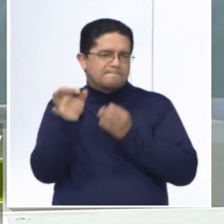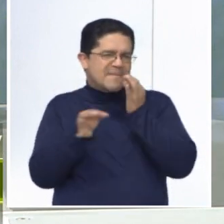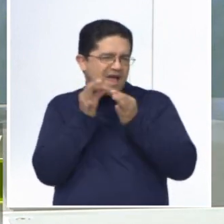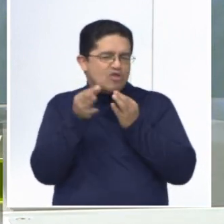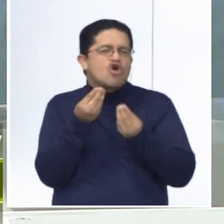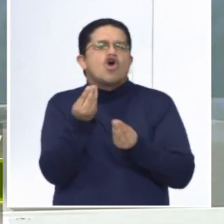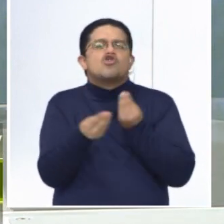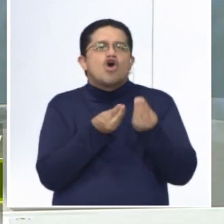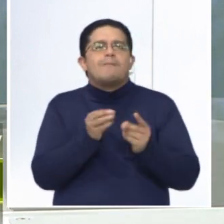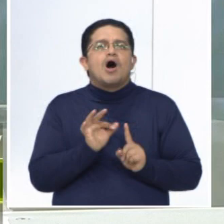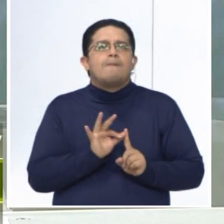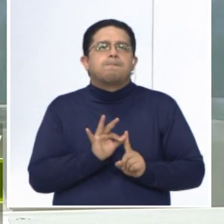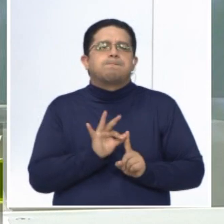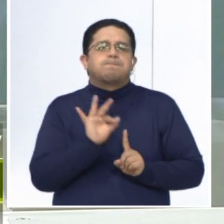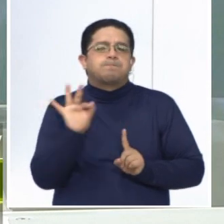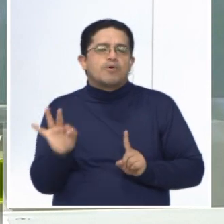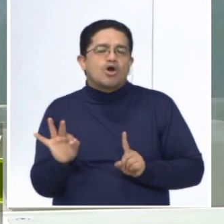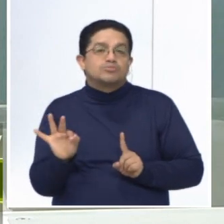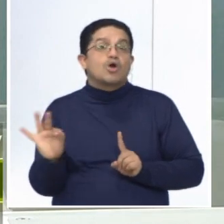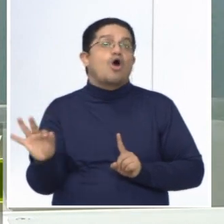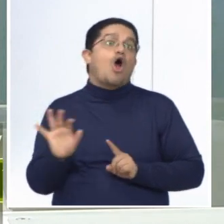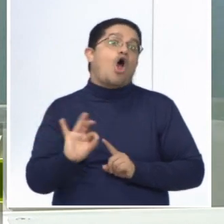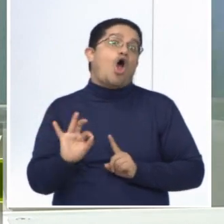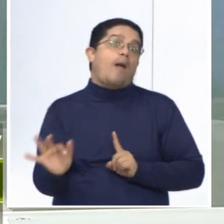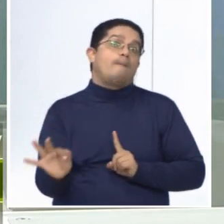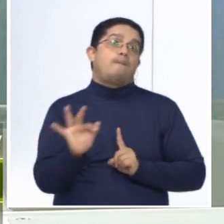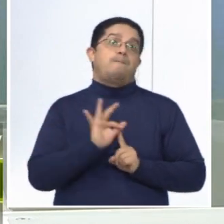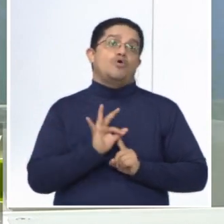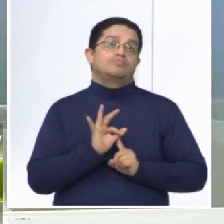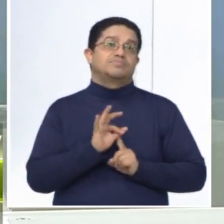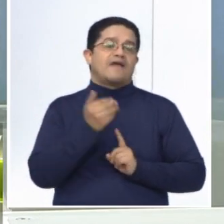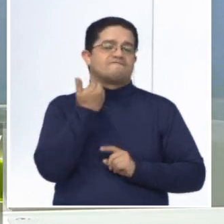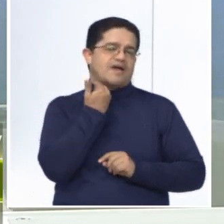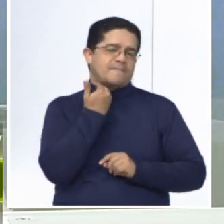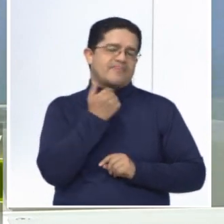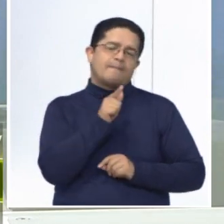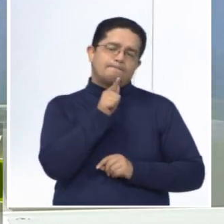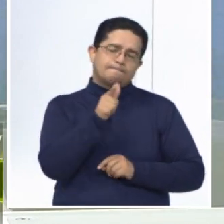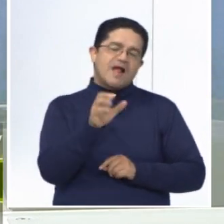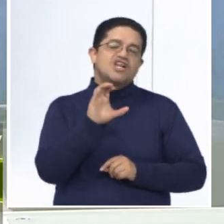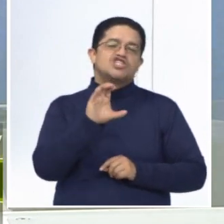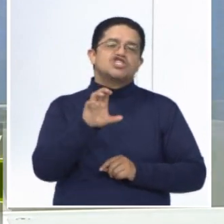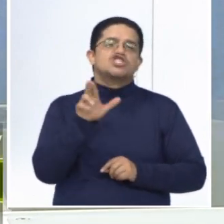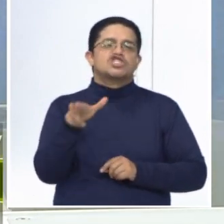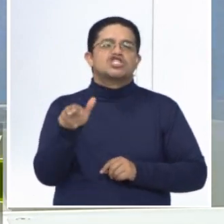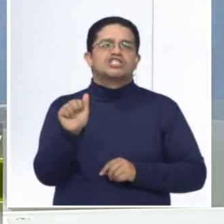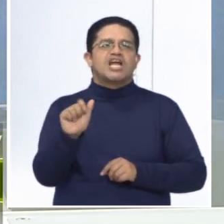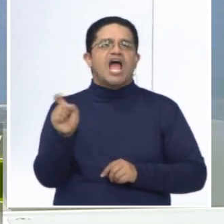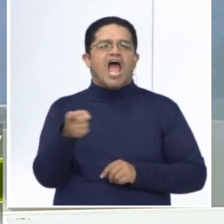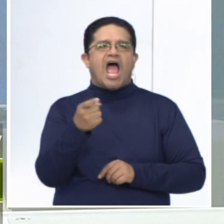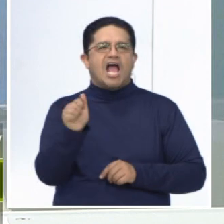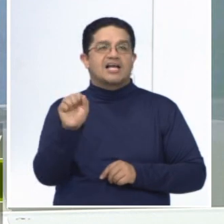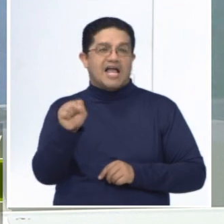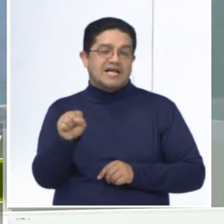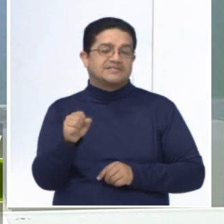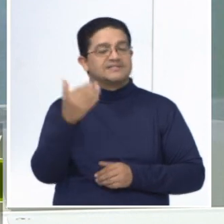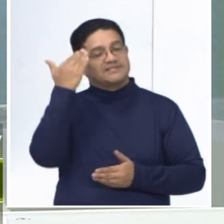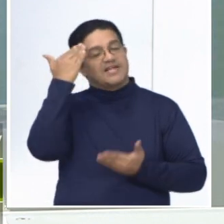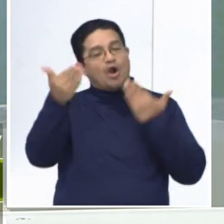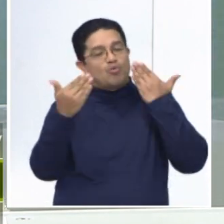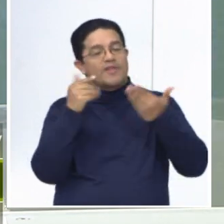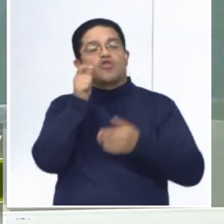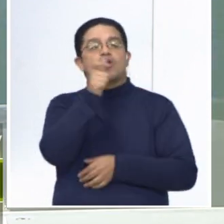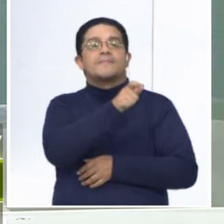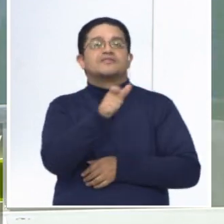mejor dicho, de este parásito que se convierte en esta enfermedad conocida como mal de Chaga. Saludando a la audiencia por la sintonía, Fernando nos escribe